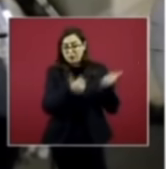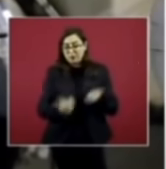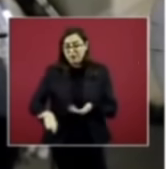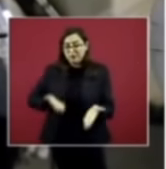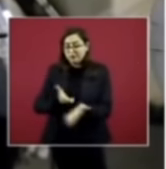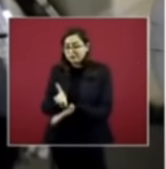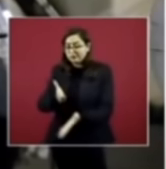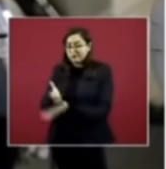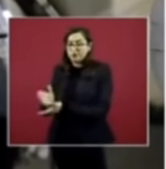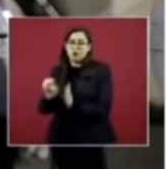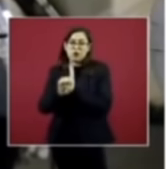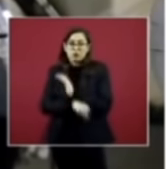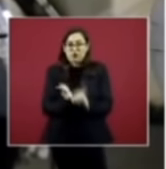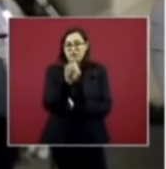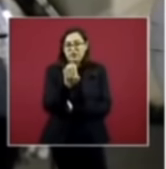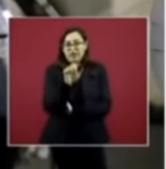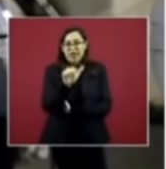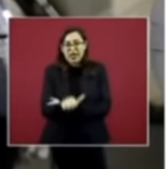hablar